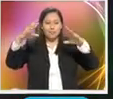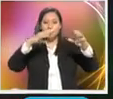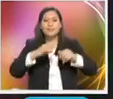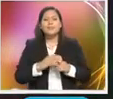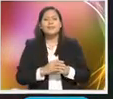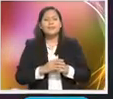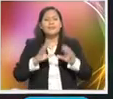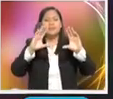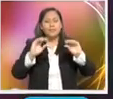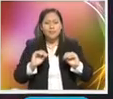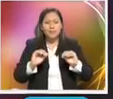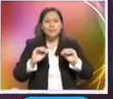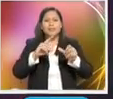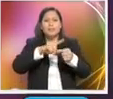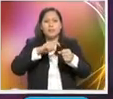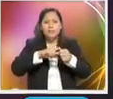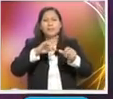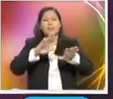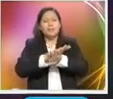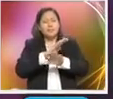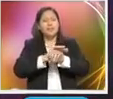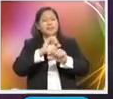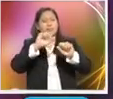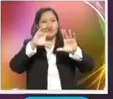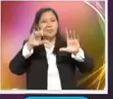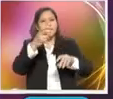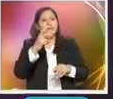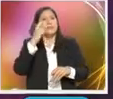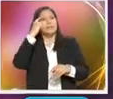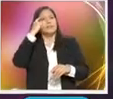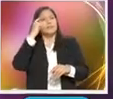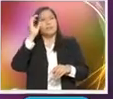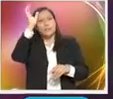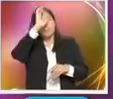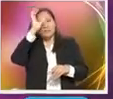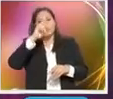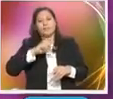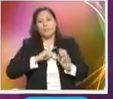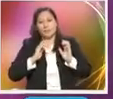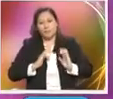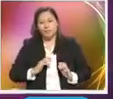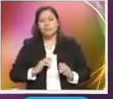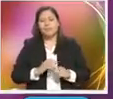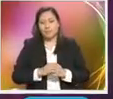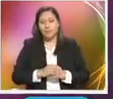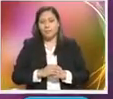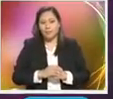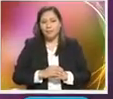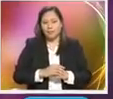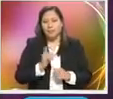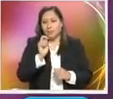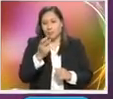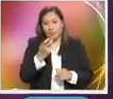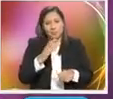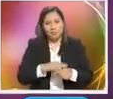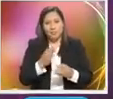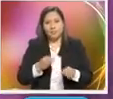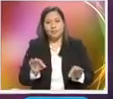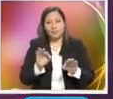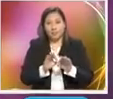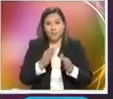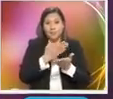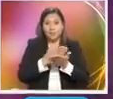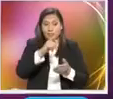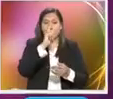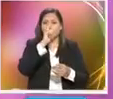instalación que va a provocar precisamente una mayor conciencia de nuestro cuerpo. y eso es lo que es fundamental. Que aparte lo de